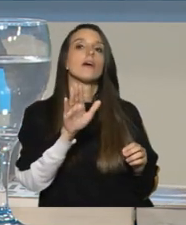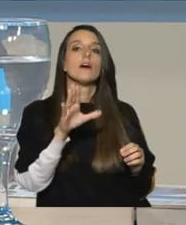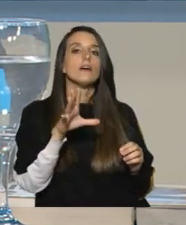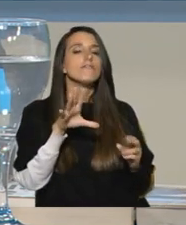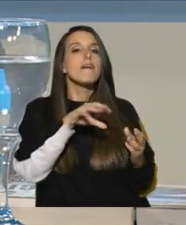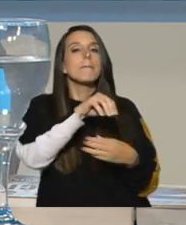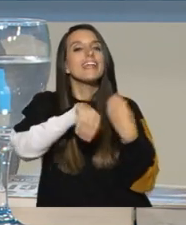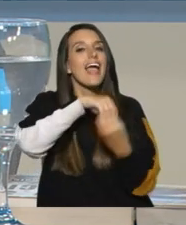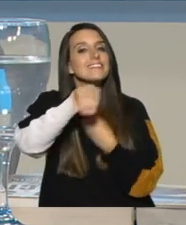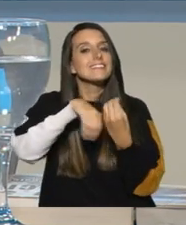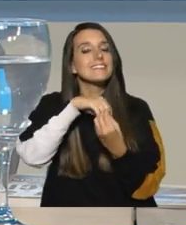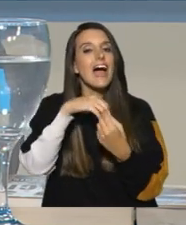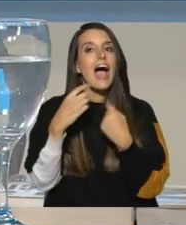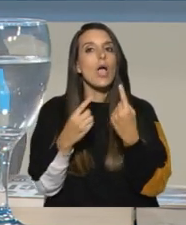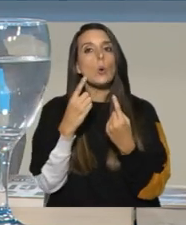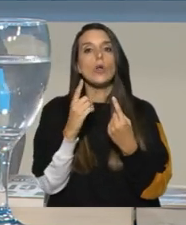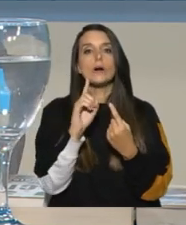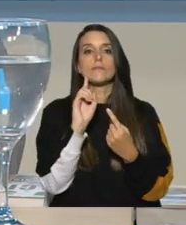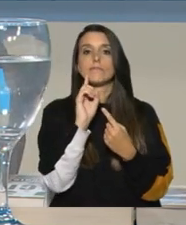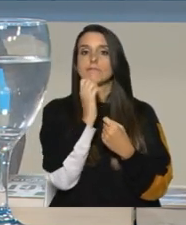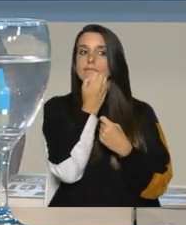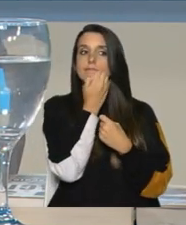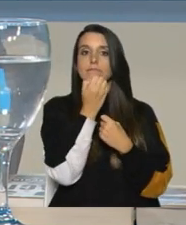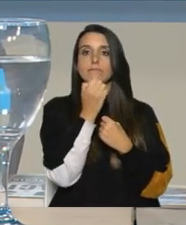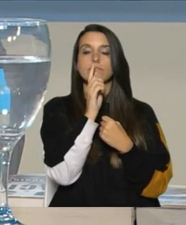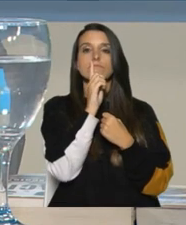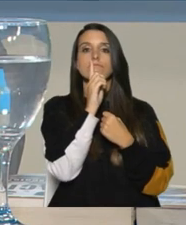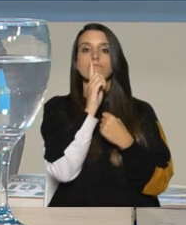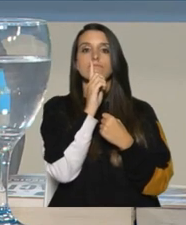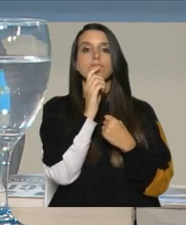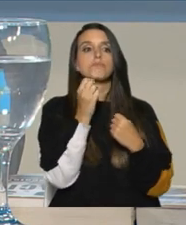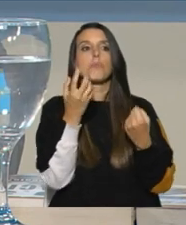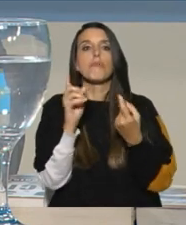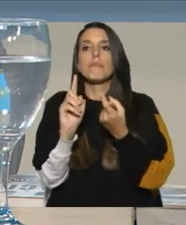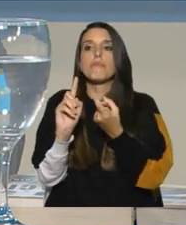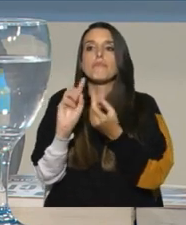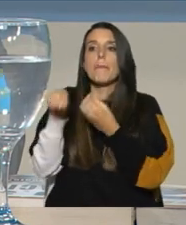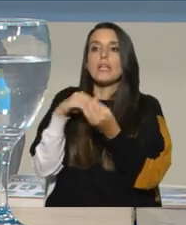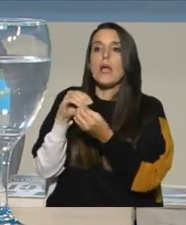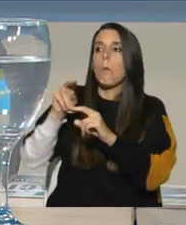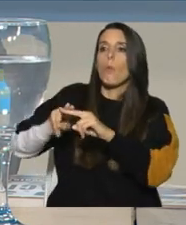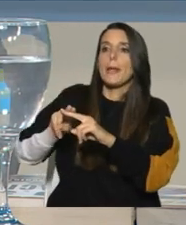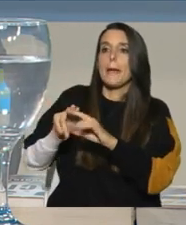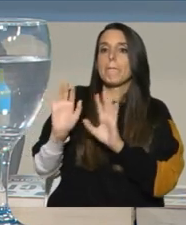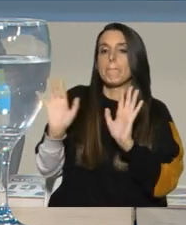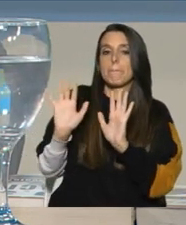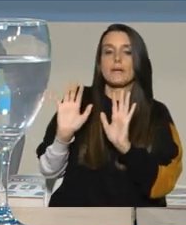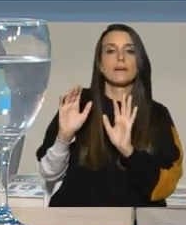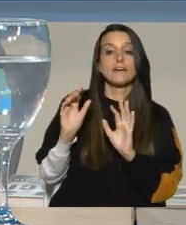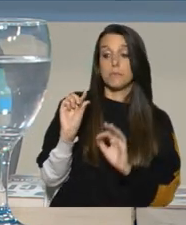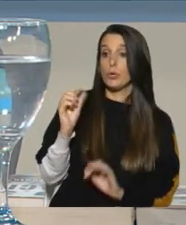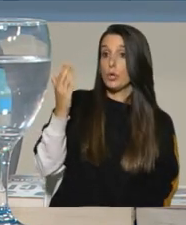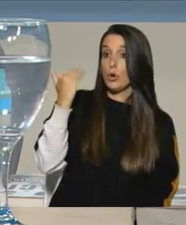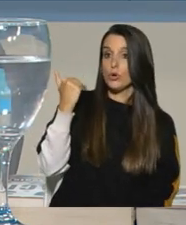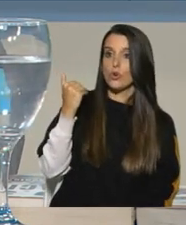muchas familias que dejaron en el anonimato el tema del motivo de la muerte de un familiar. Sin ir más lejos, hace poco, que no voy